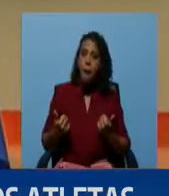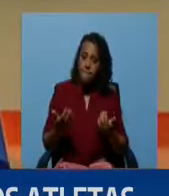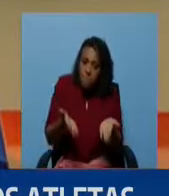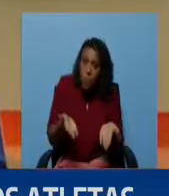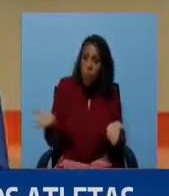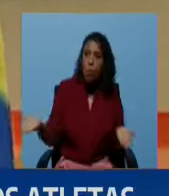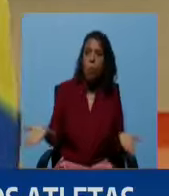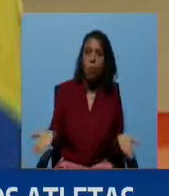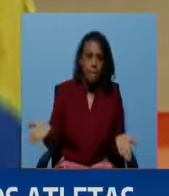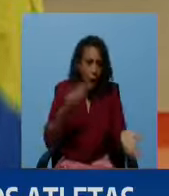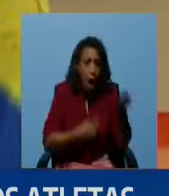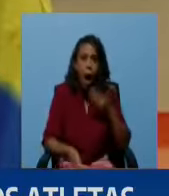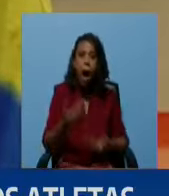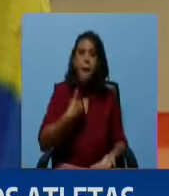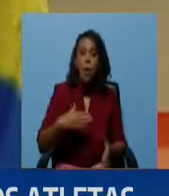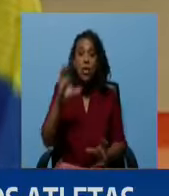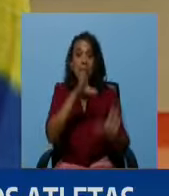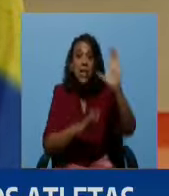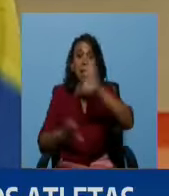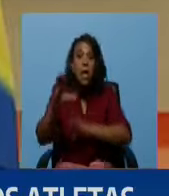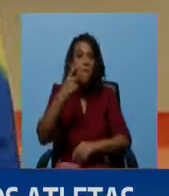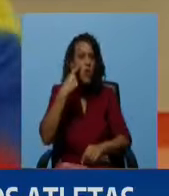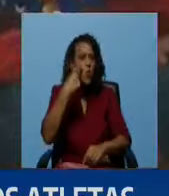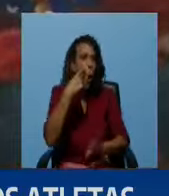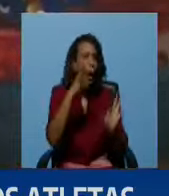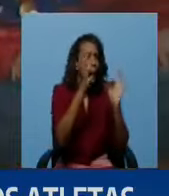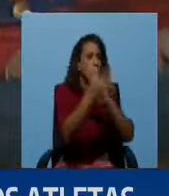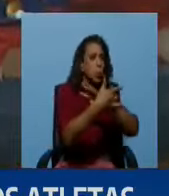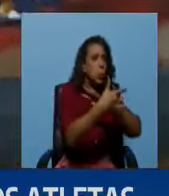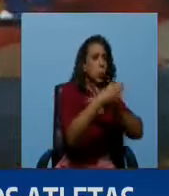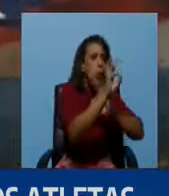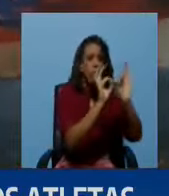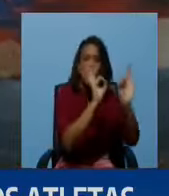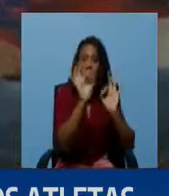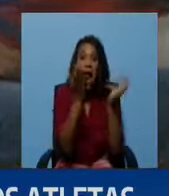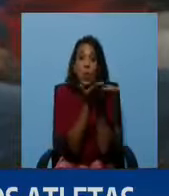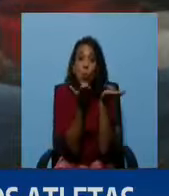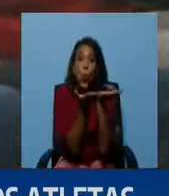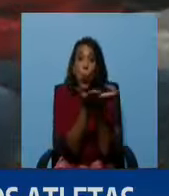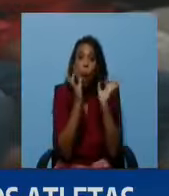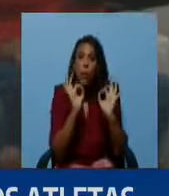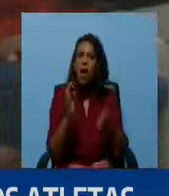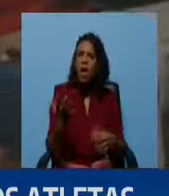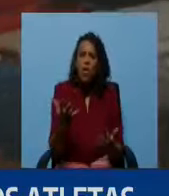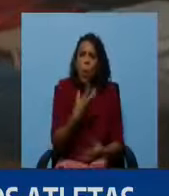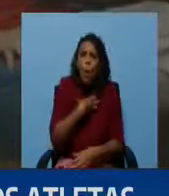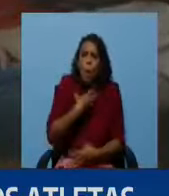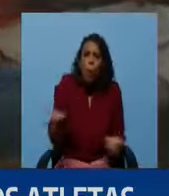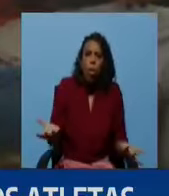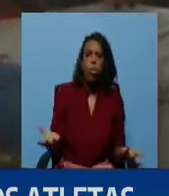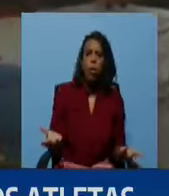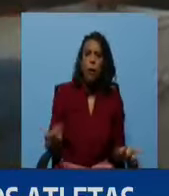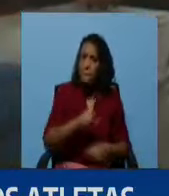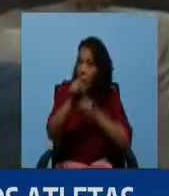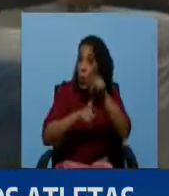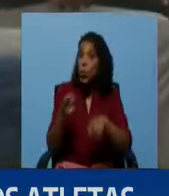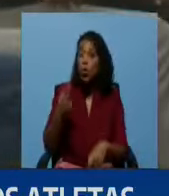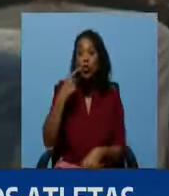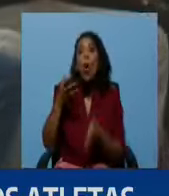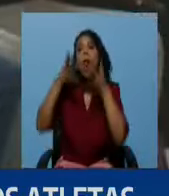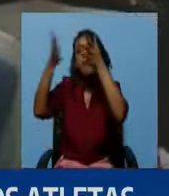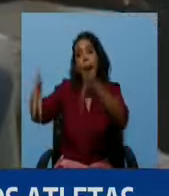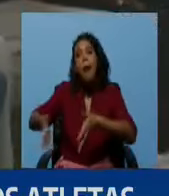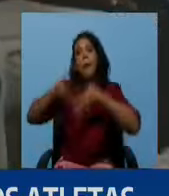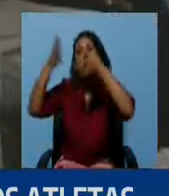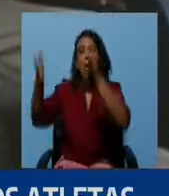acá. Tengamos científicos acá. Montemos las mejores escuelas aquí. ¿O es que es imposible? Bueno, yo he orientado esto mil